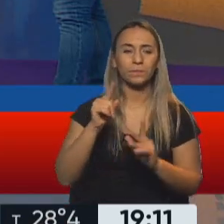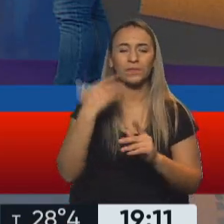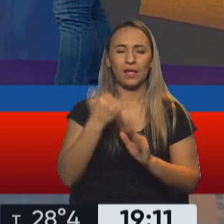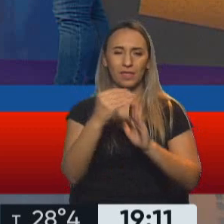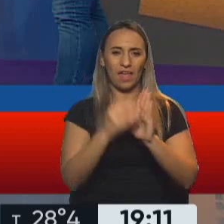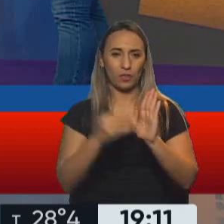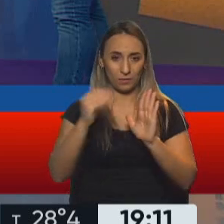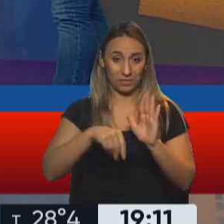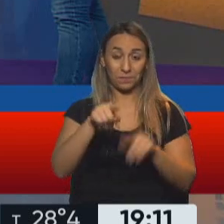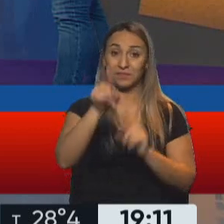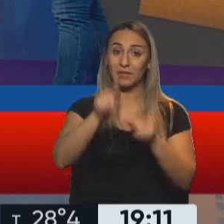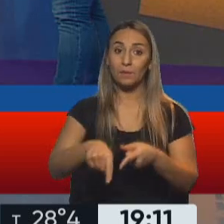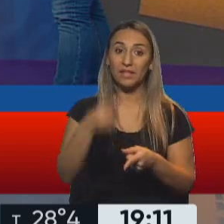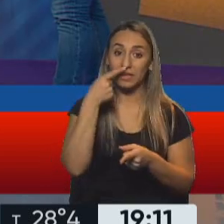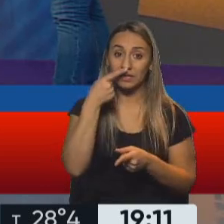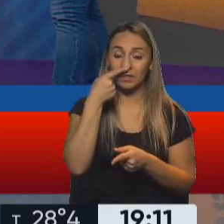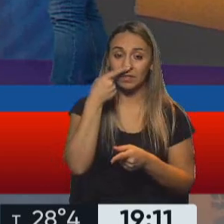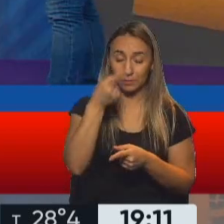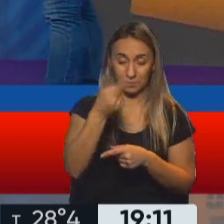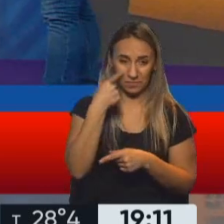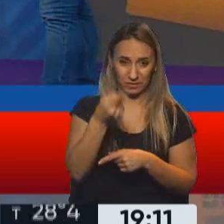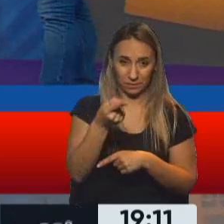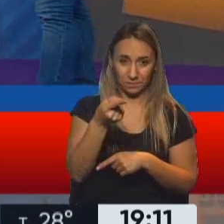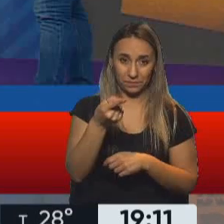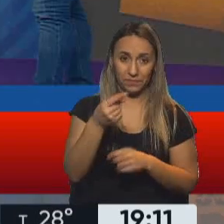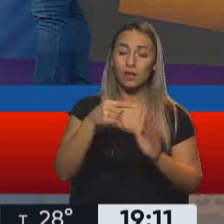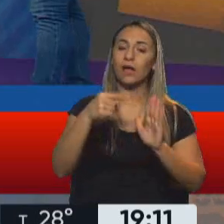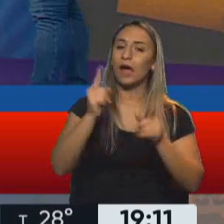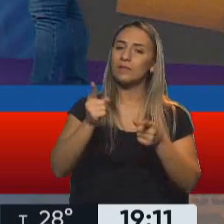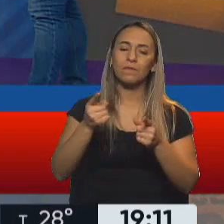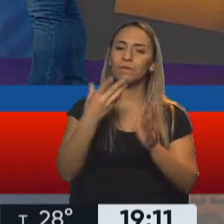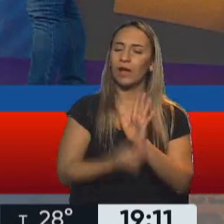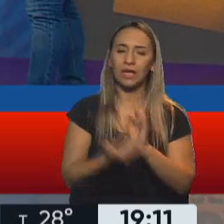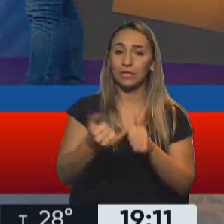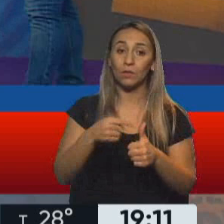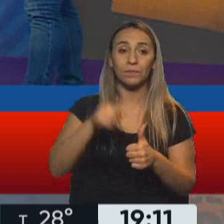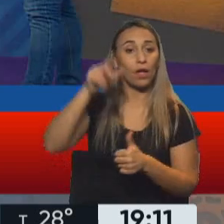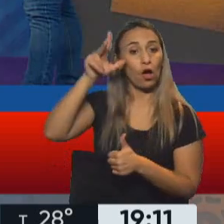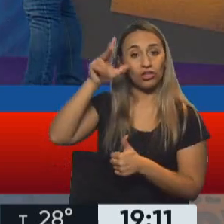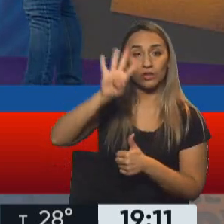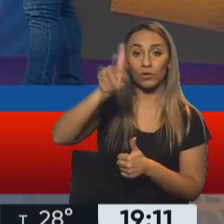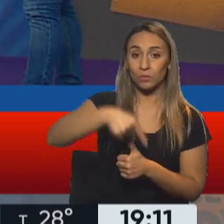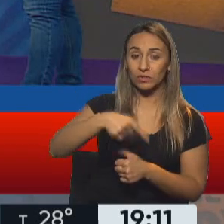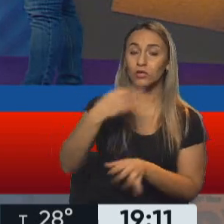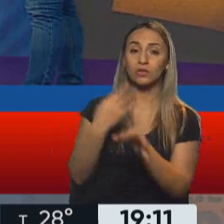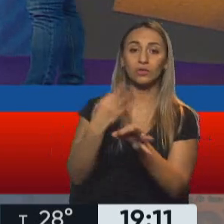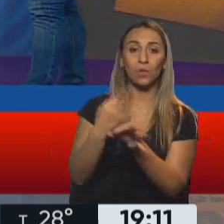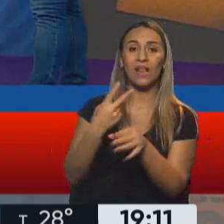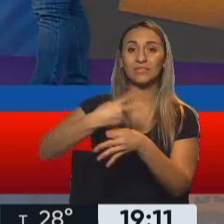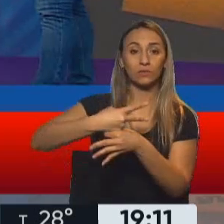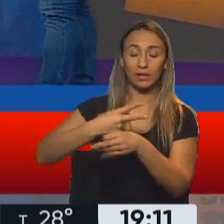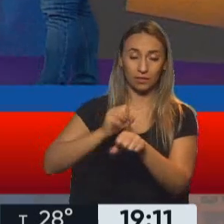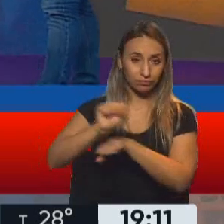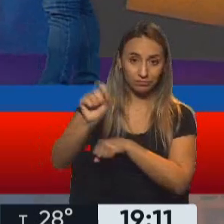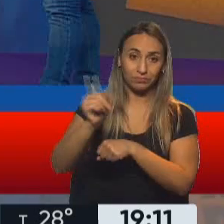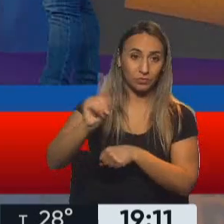representando lo mismo. Esto también es interesante. Otro lugar donde el sistema falla. 84% no terminó la secundaria y muchas veces es